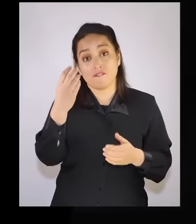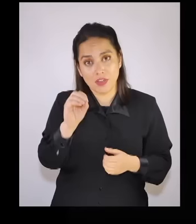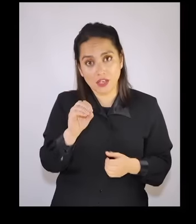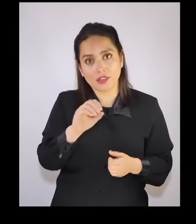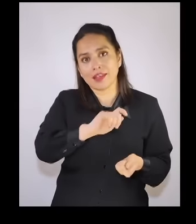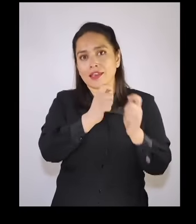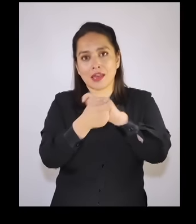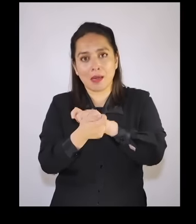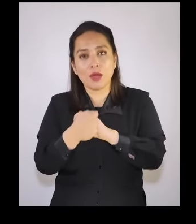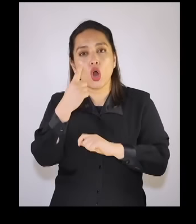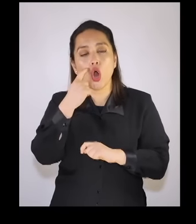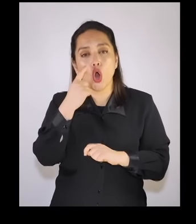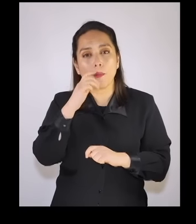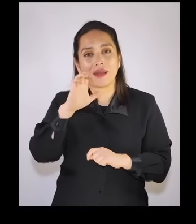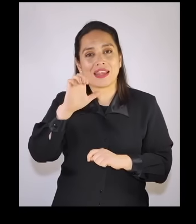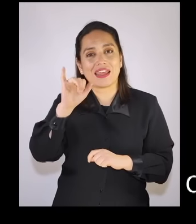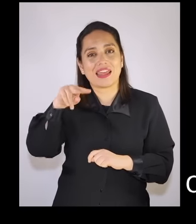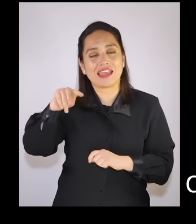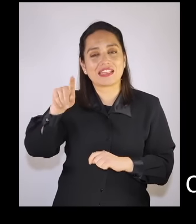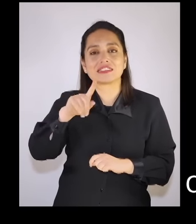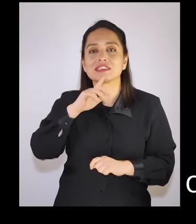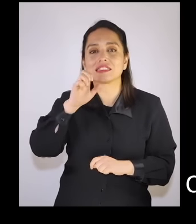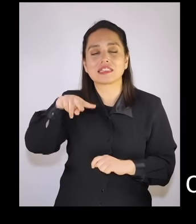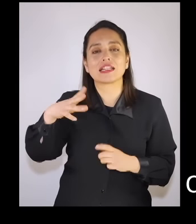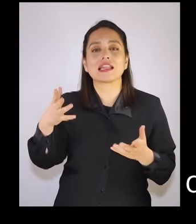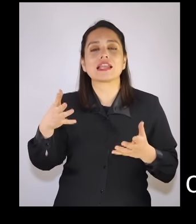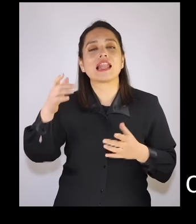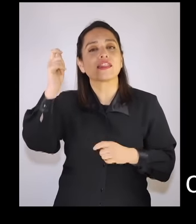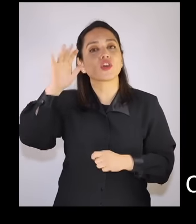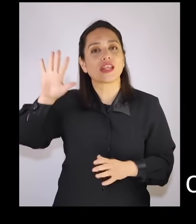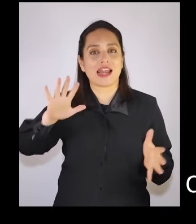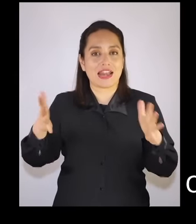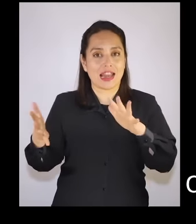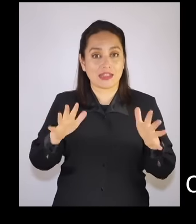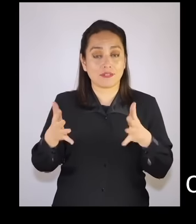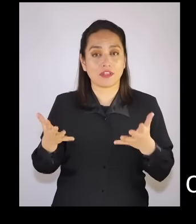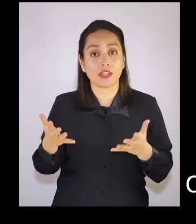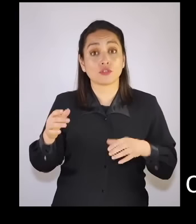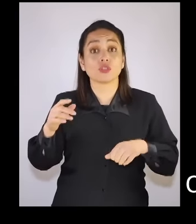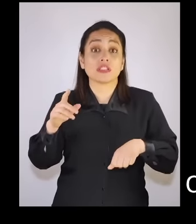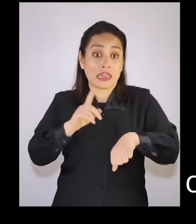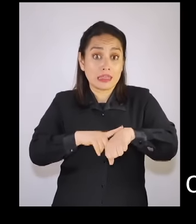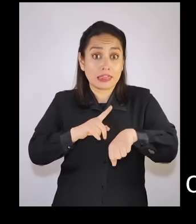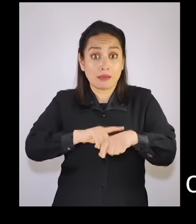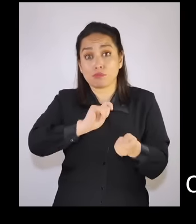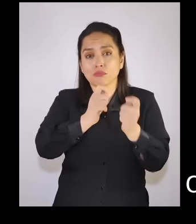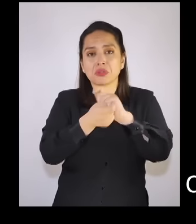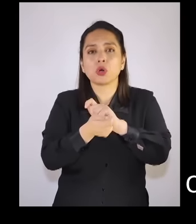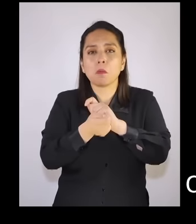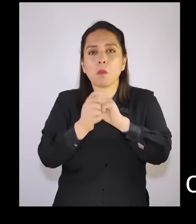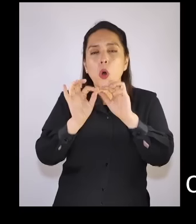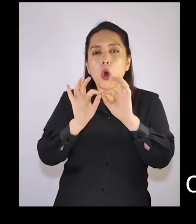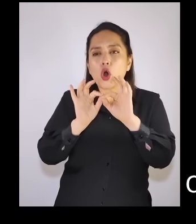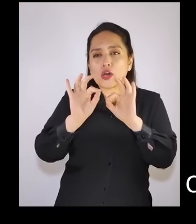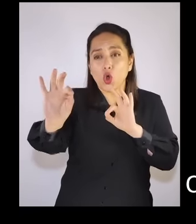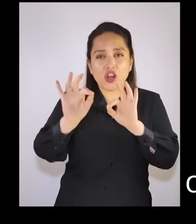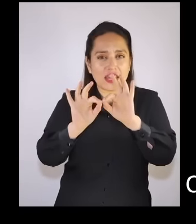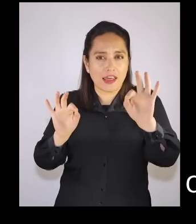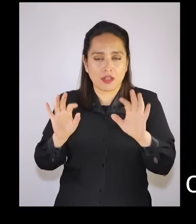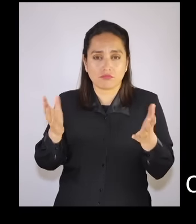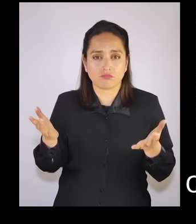con Einstein, la relatividad. Ahí el tiempo se transforma en realidad en una coordenada más. No es